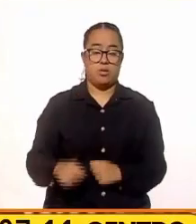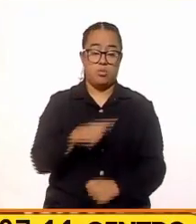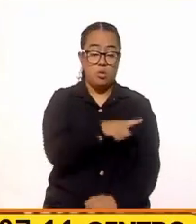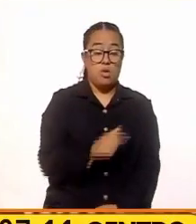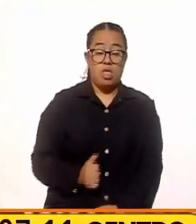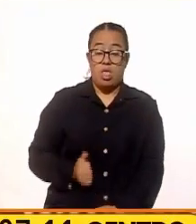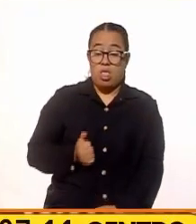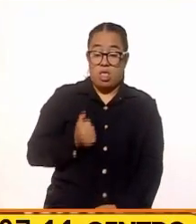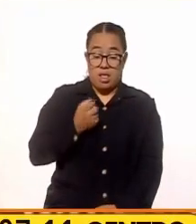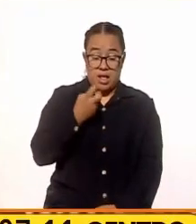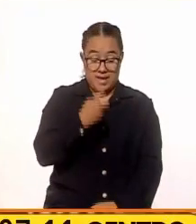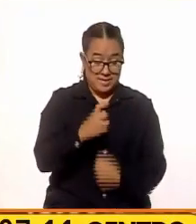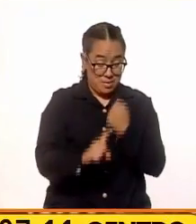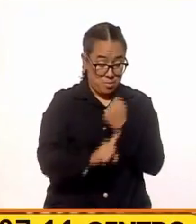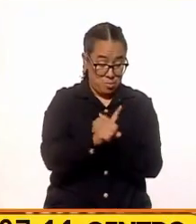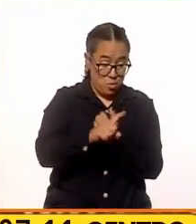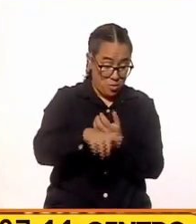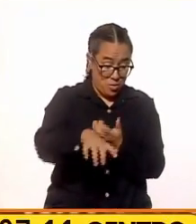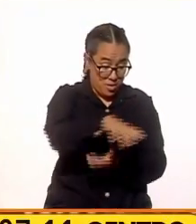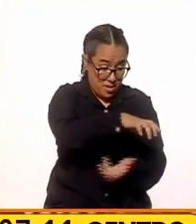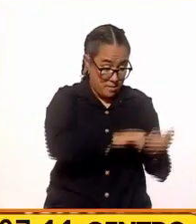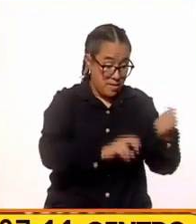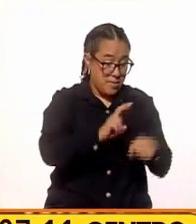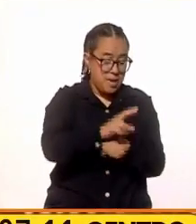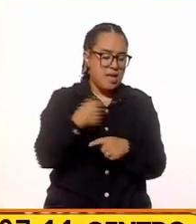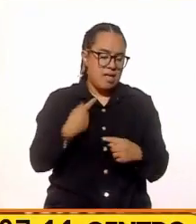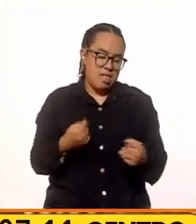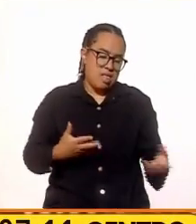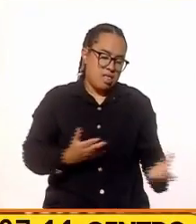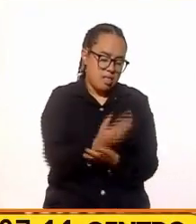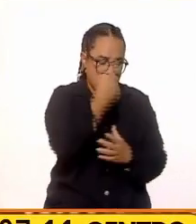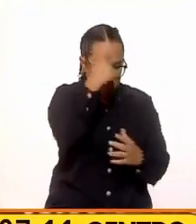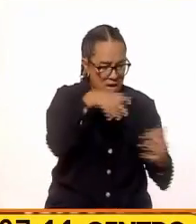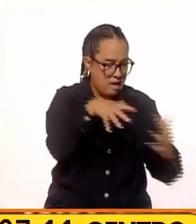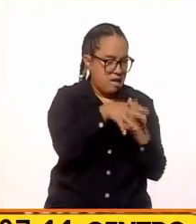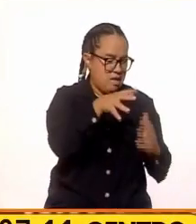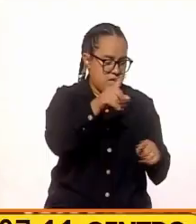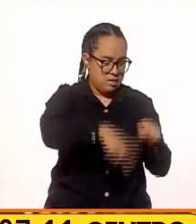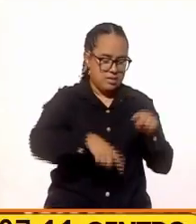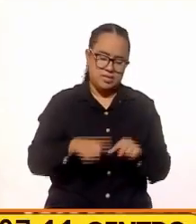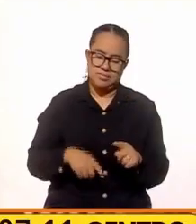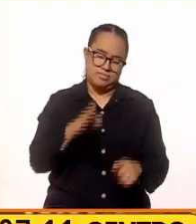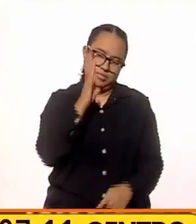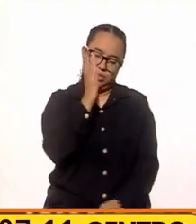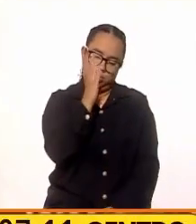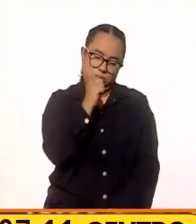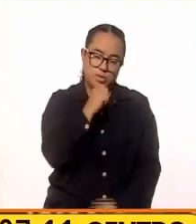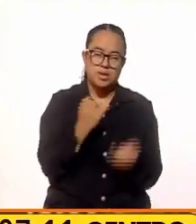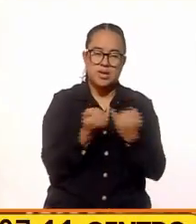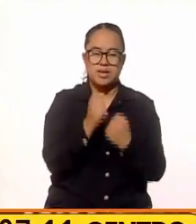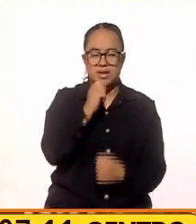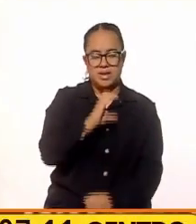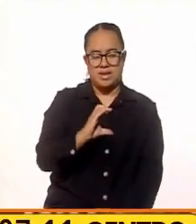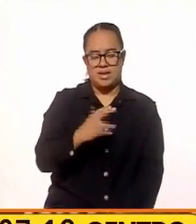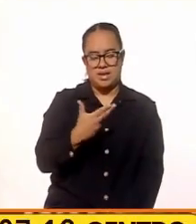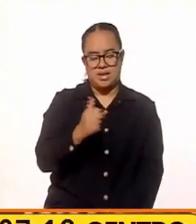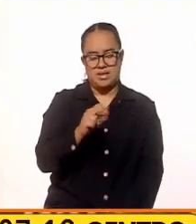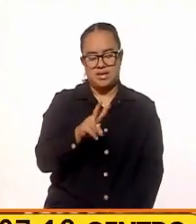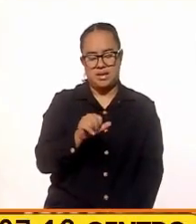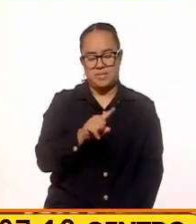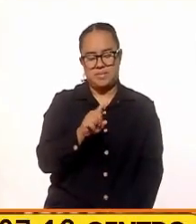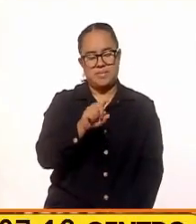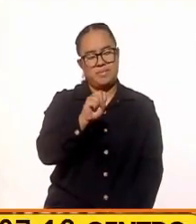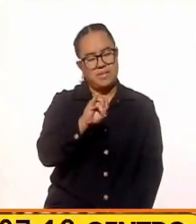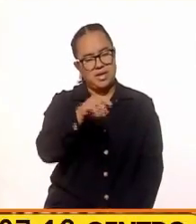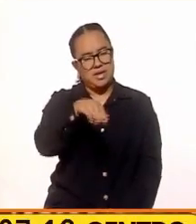para resolver la crisis venezolana. Hay que decir que además el chavismo, como se ha dicho en